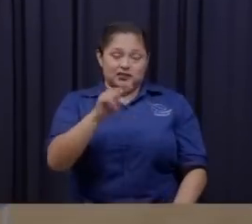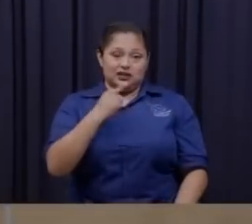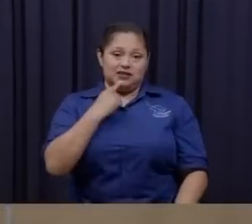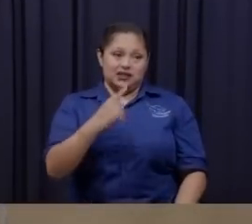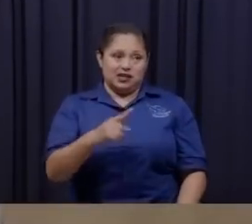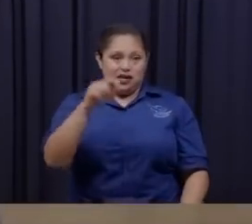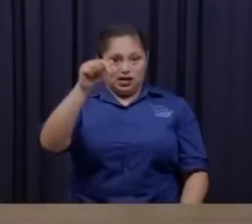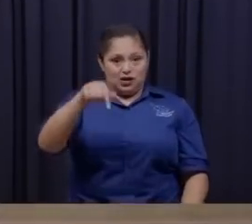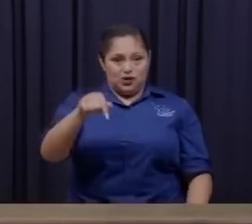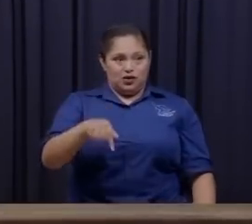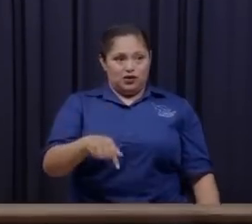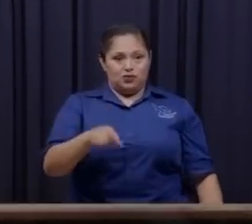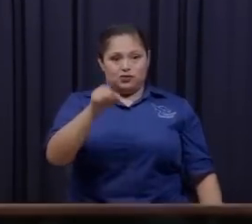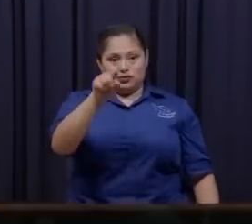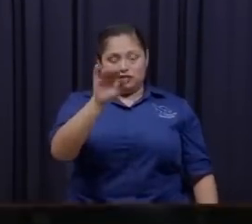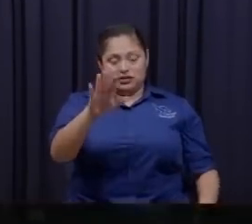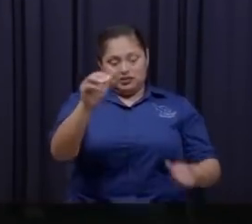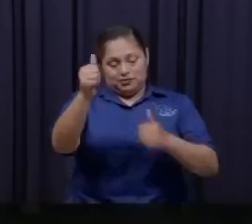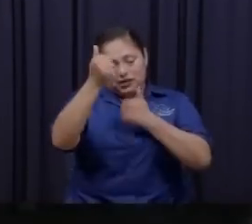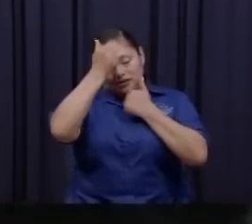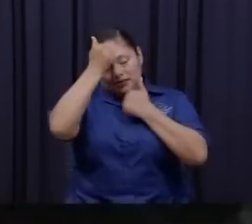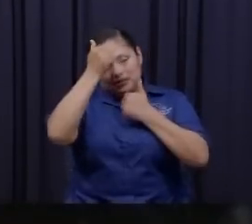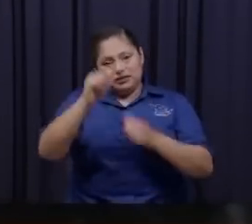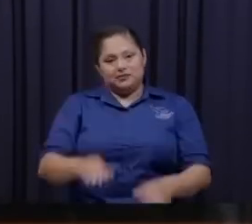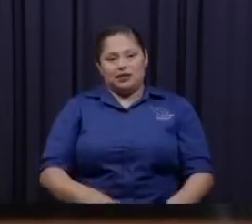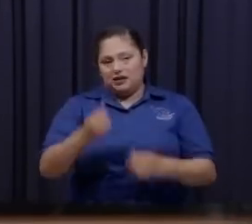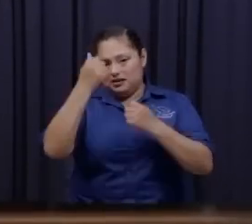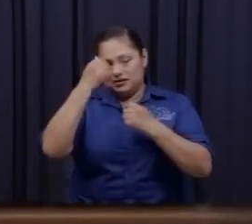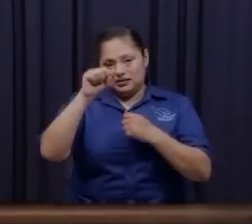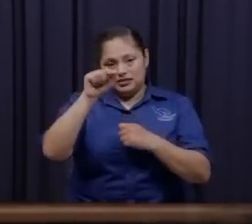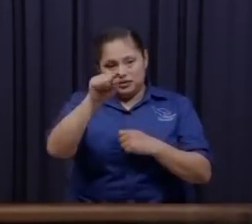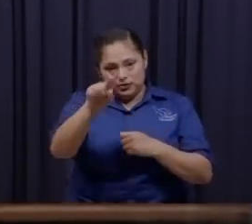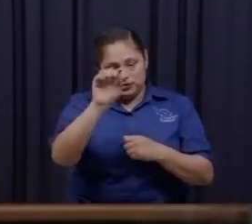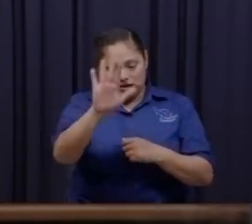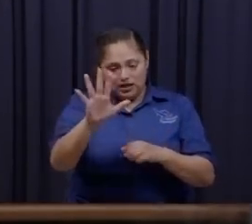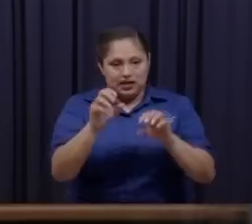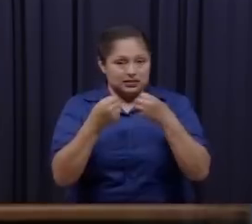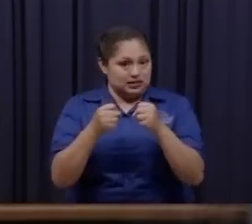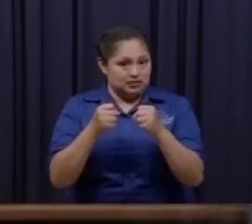hoy se puede arrepentir si lo ha hecho, ¿verdad?